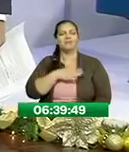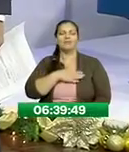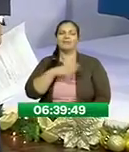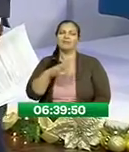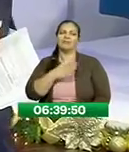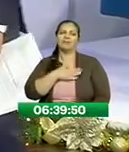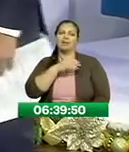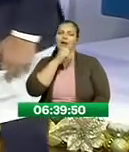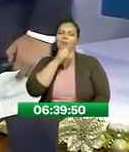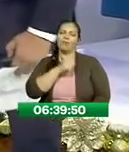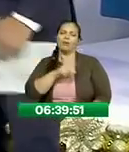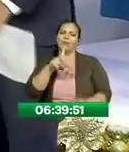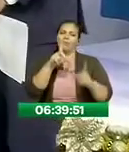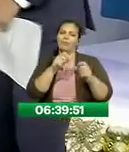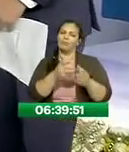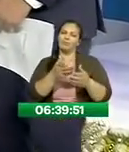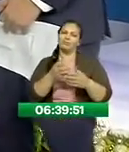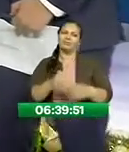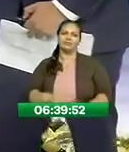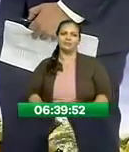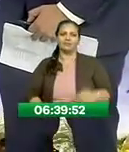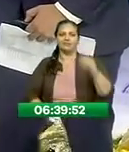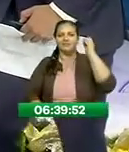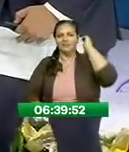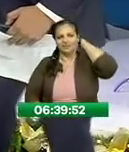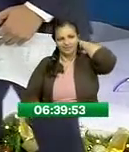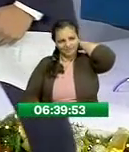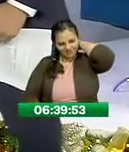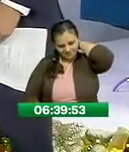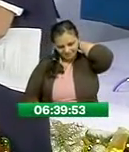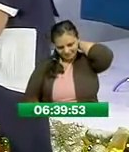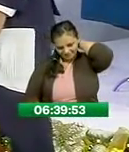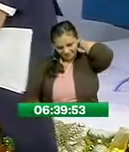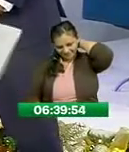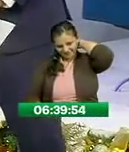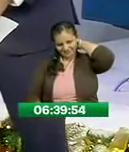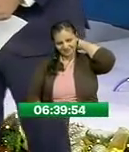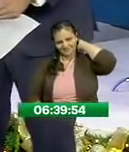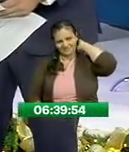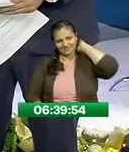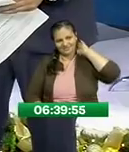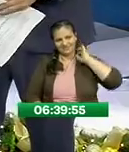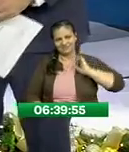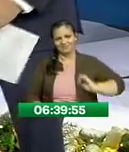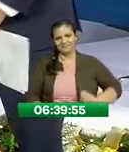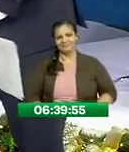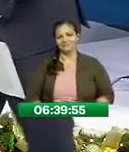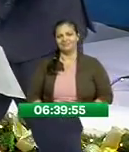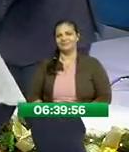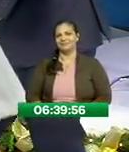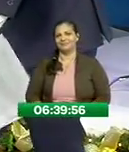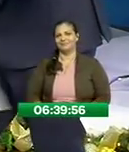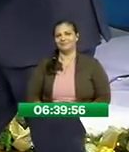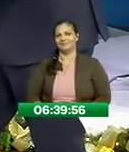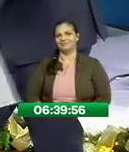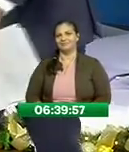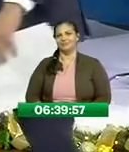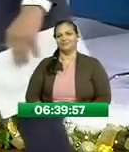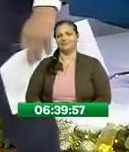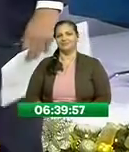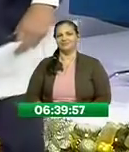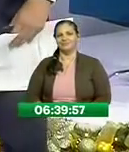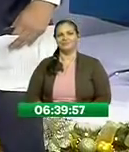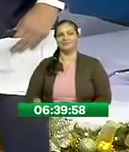cobrando los saludos. Exacto. Al disimulo. Claro. Oye. Es tumbe. Te la lleves solo. Tumbe. Ahí, machetazo a la